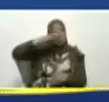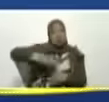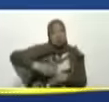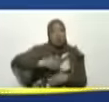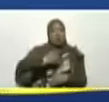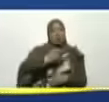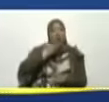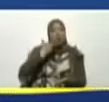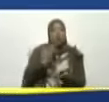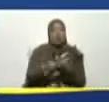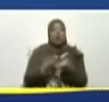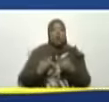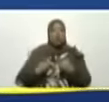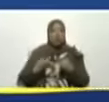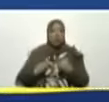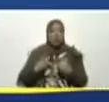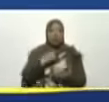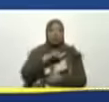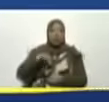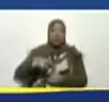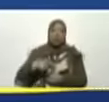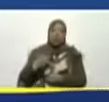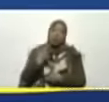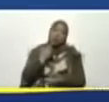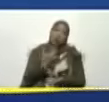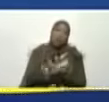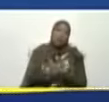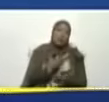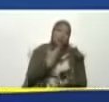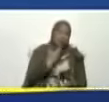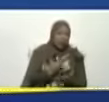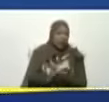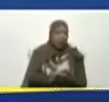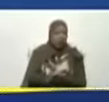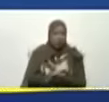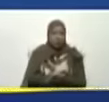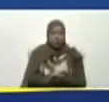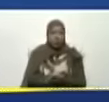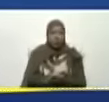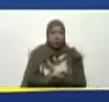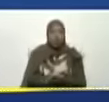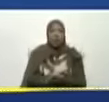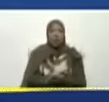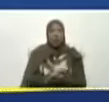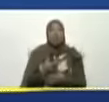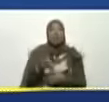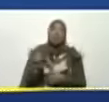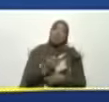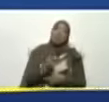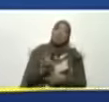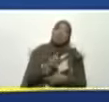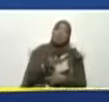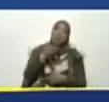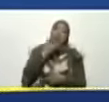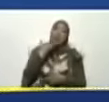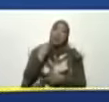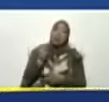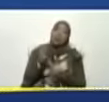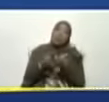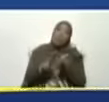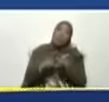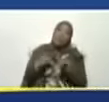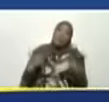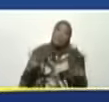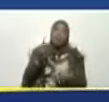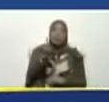y les puedo decir que estoy profundamente agradecido y sé que la patria debe su vida y su paz a